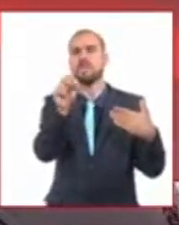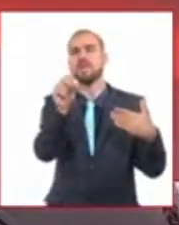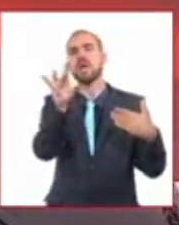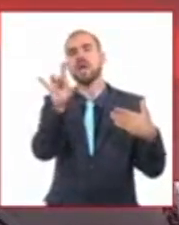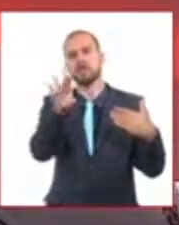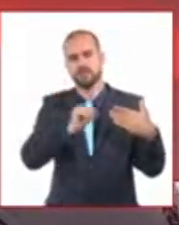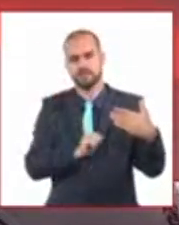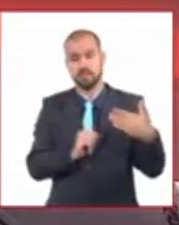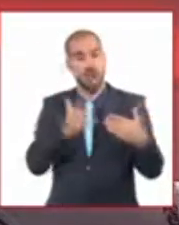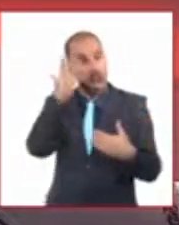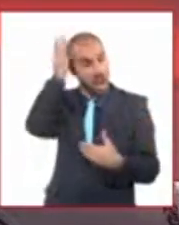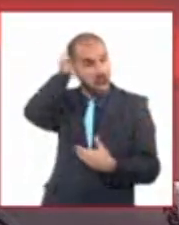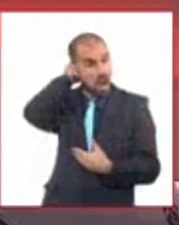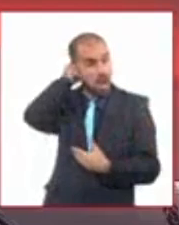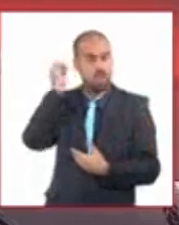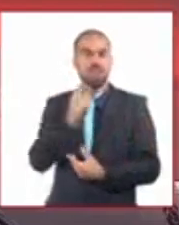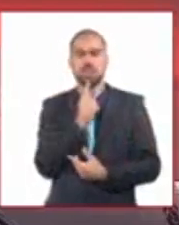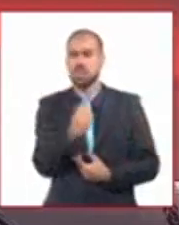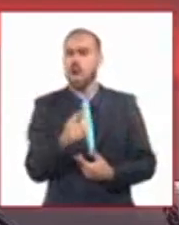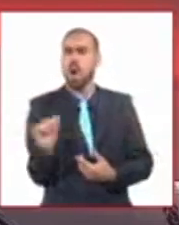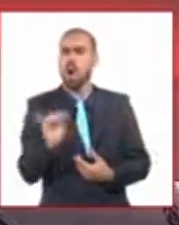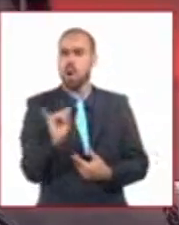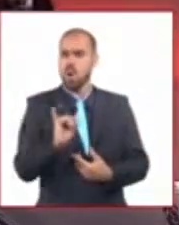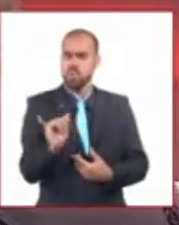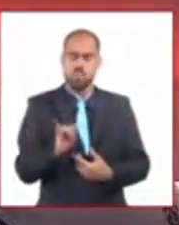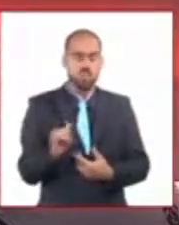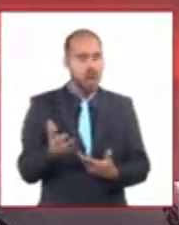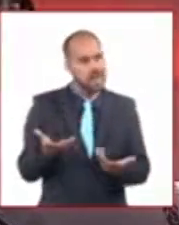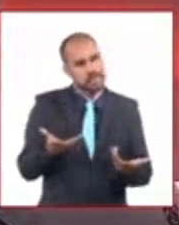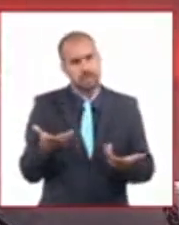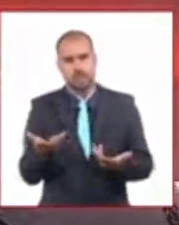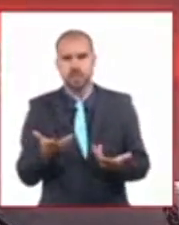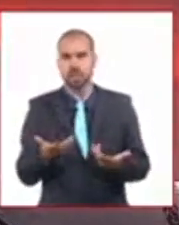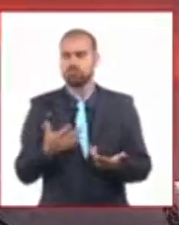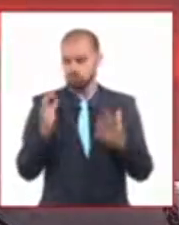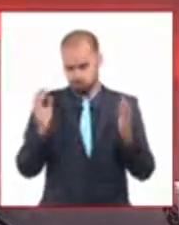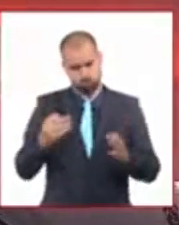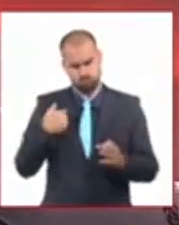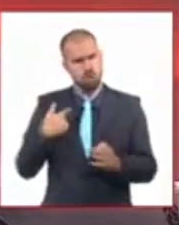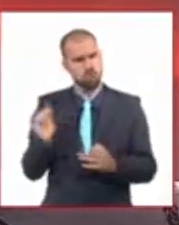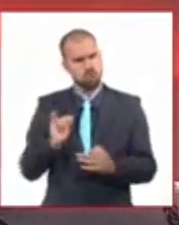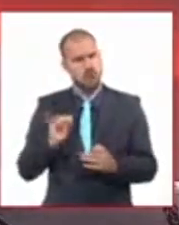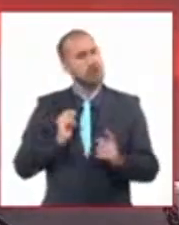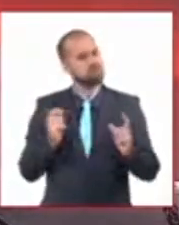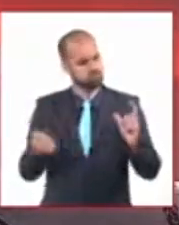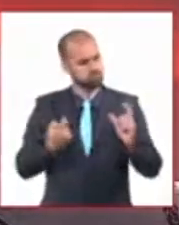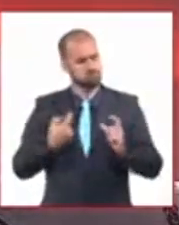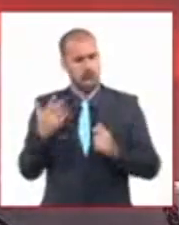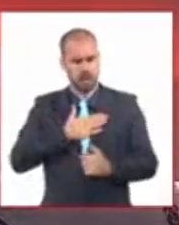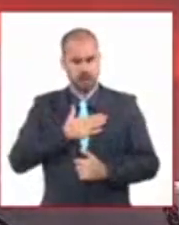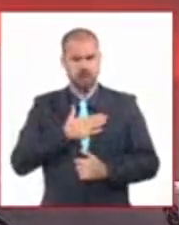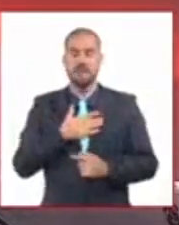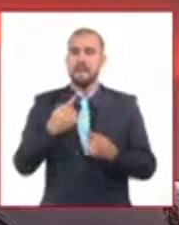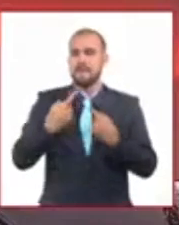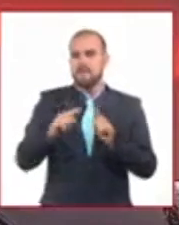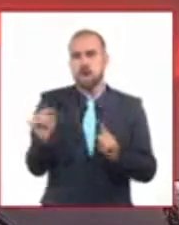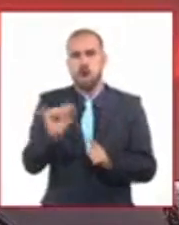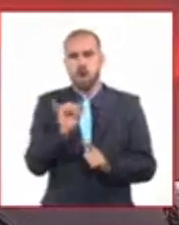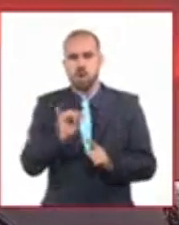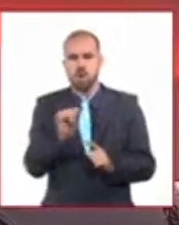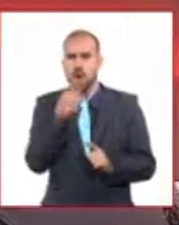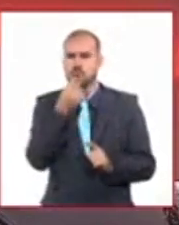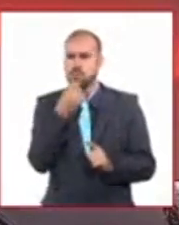de conciliación de alguna manera con su postura de guerrillero pero alguna manera de conciliación la convivencia es posible